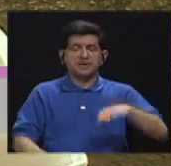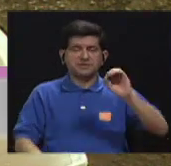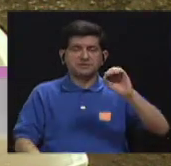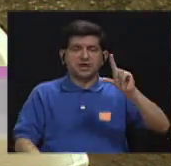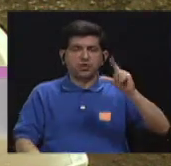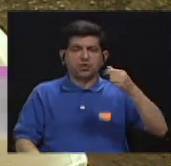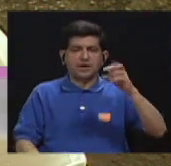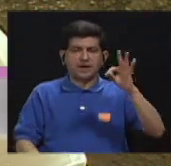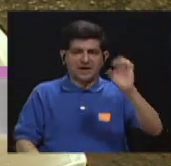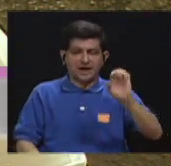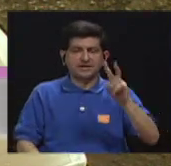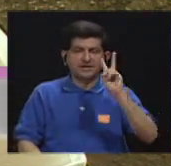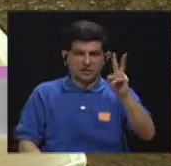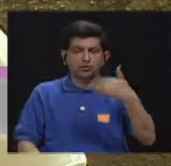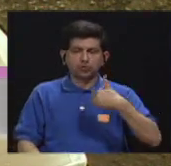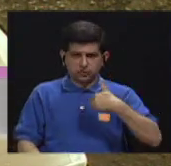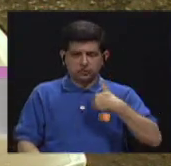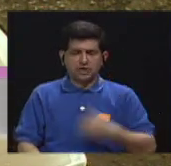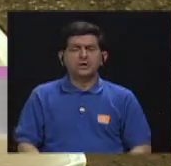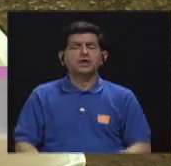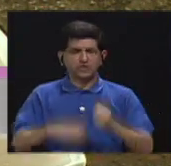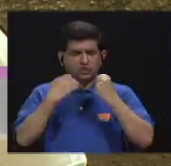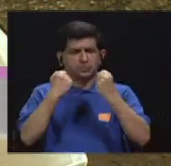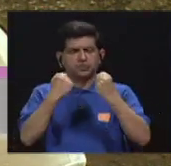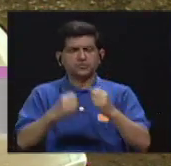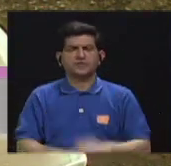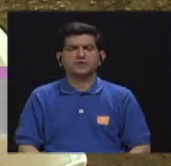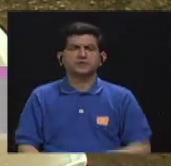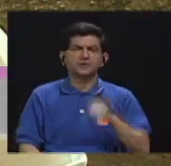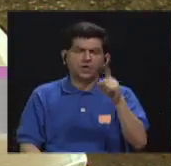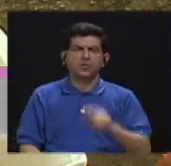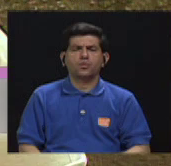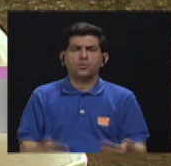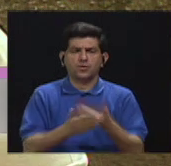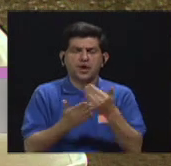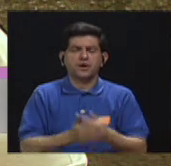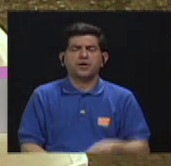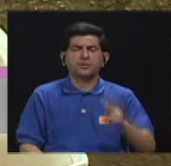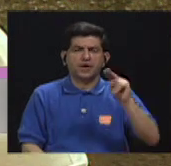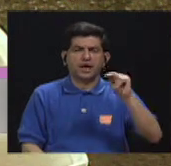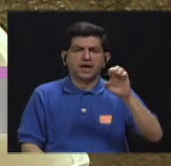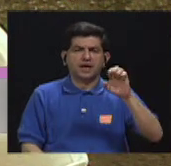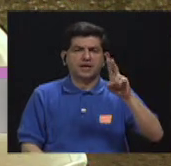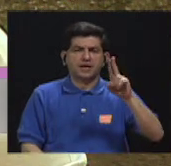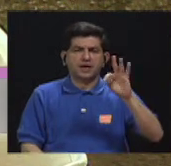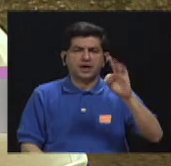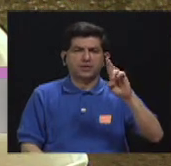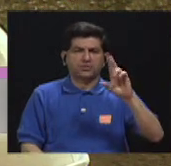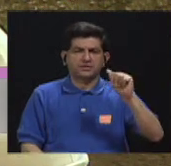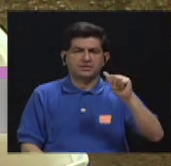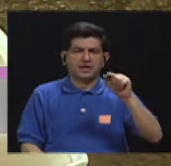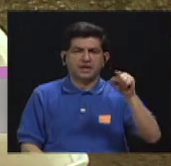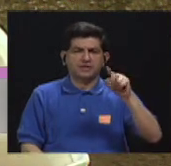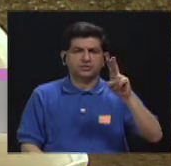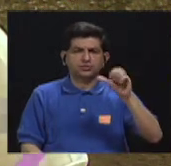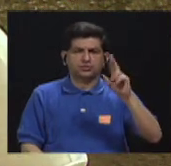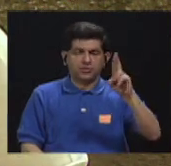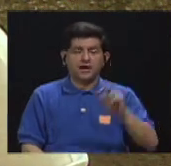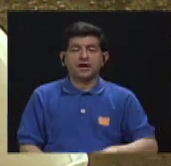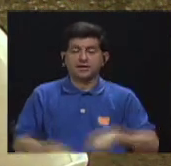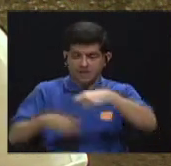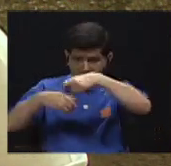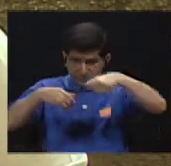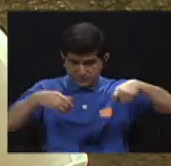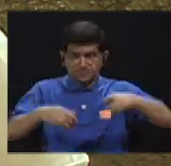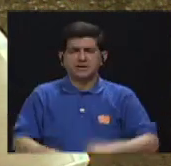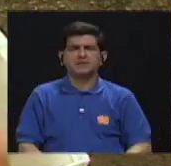dos que son actualmente bastante, bastante fuerte, que uno es la nueva Neutroazúcar, que es una pasta dental como tal, que